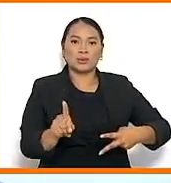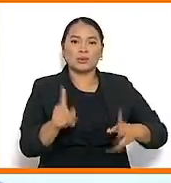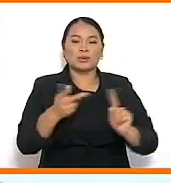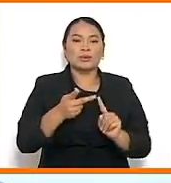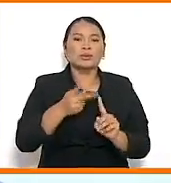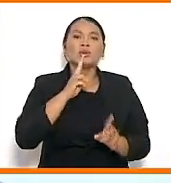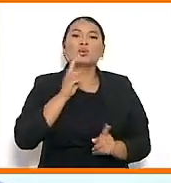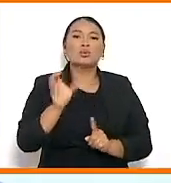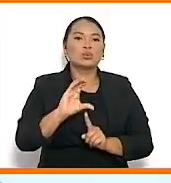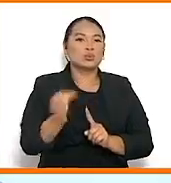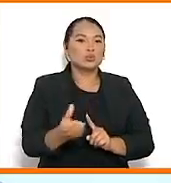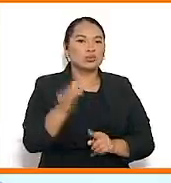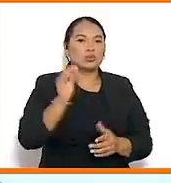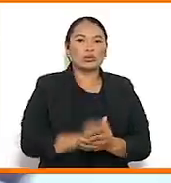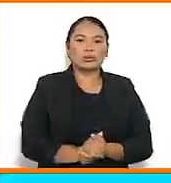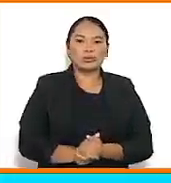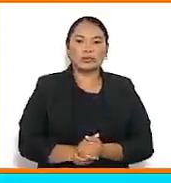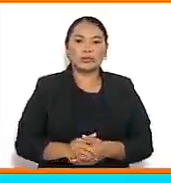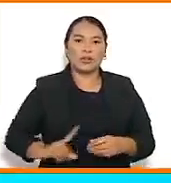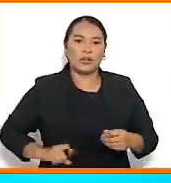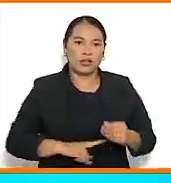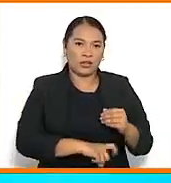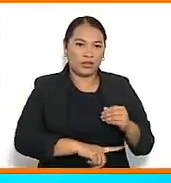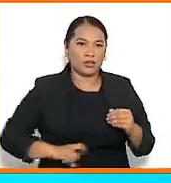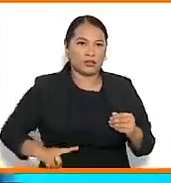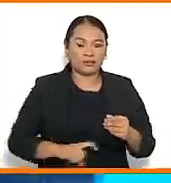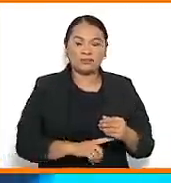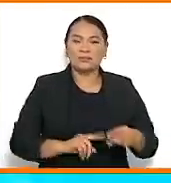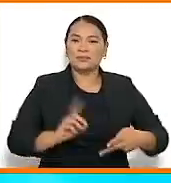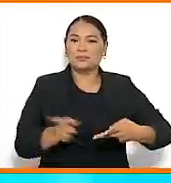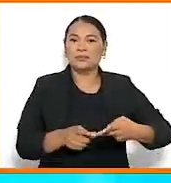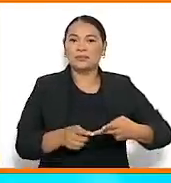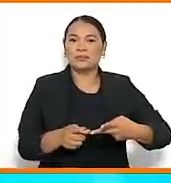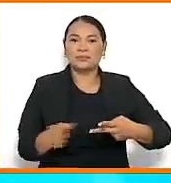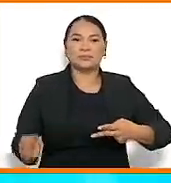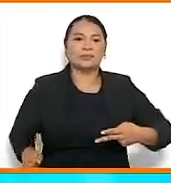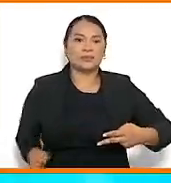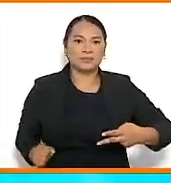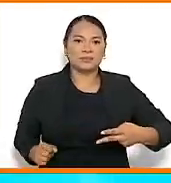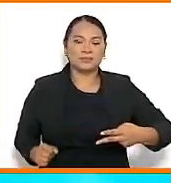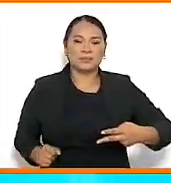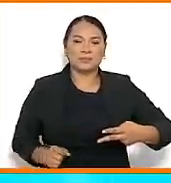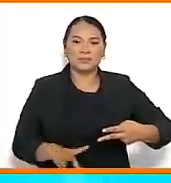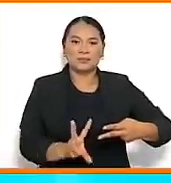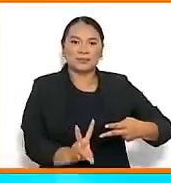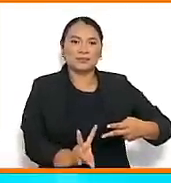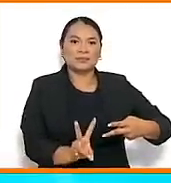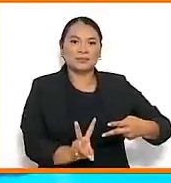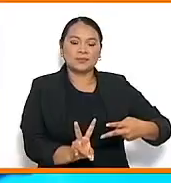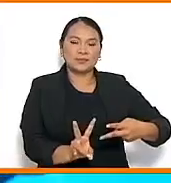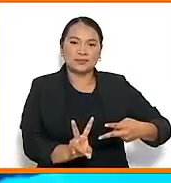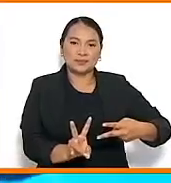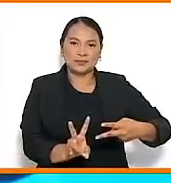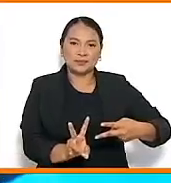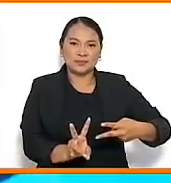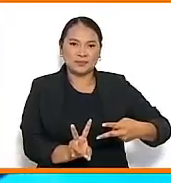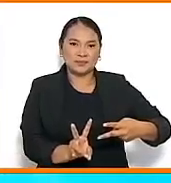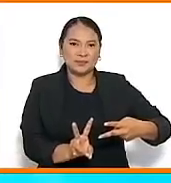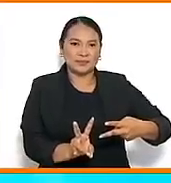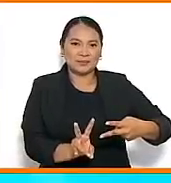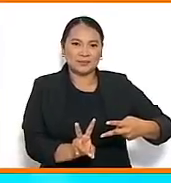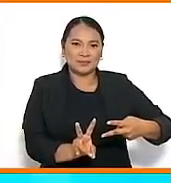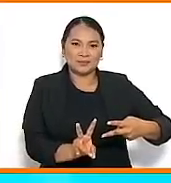41 con su catrachada culiche. Vamos a conocer el segundo número ganador, su primer dígito. El 7, segundo dígito